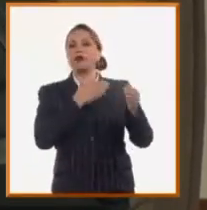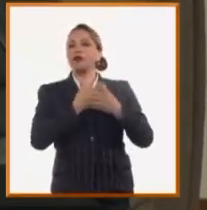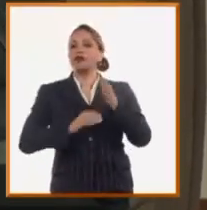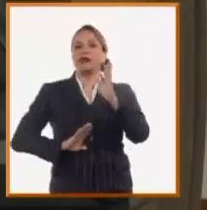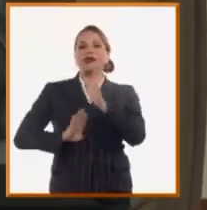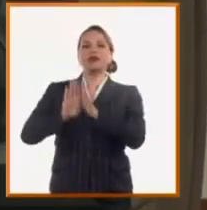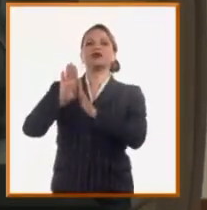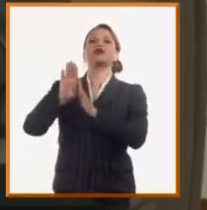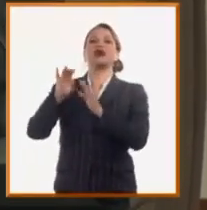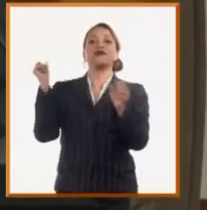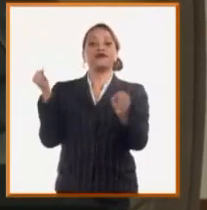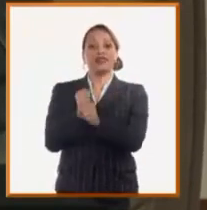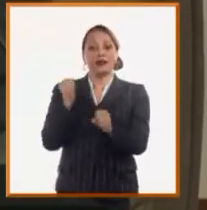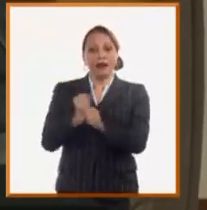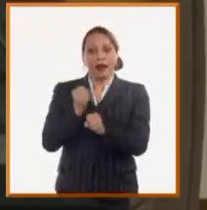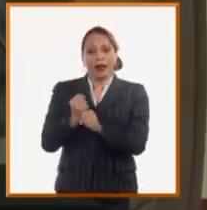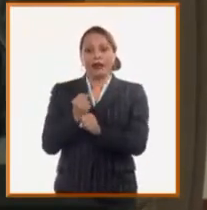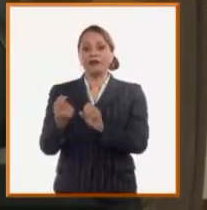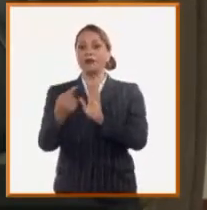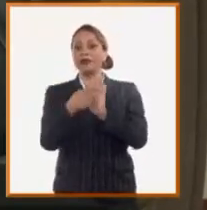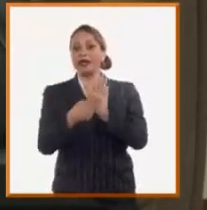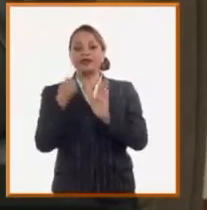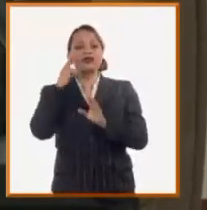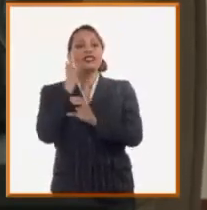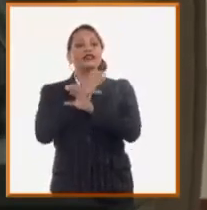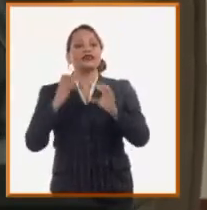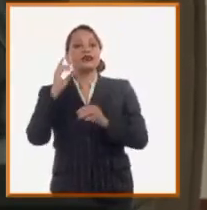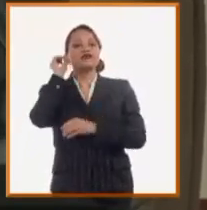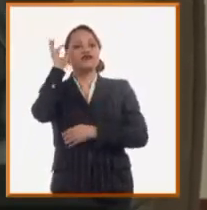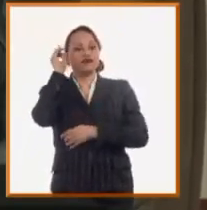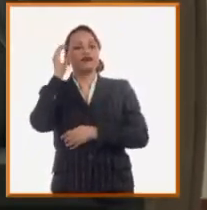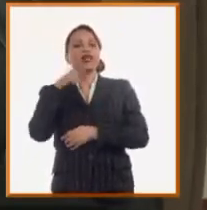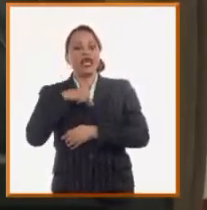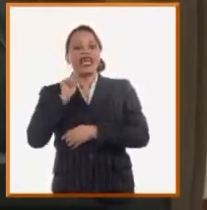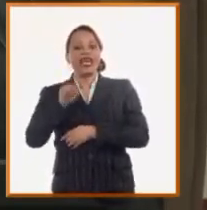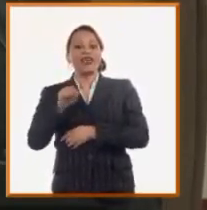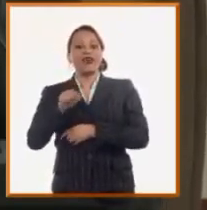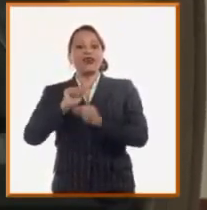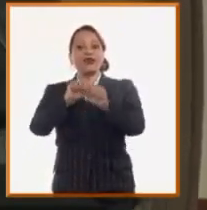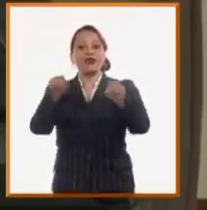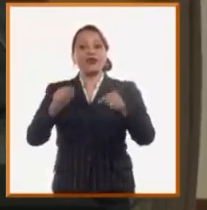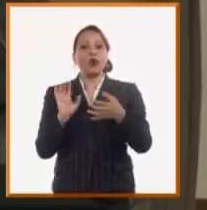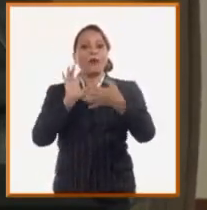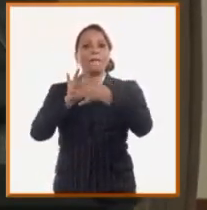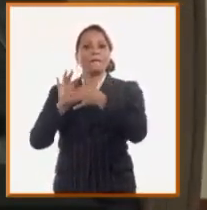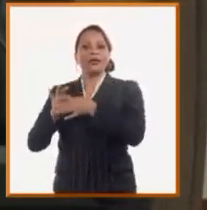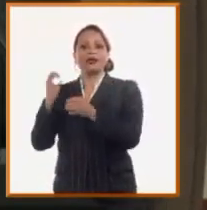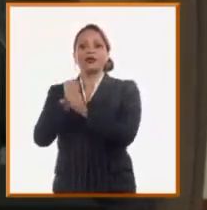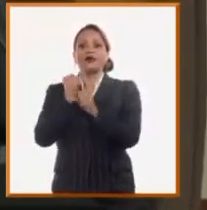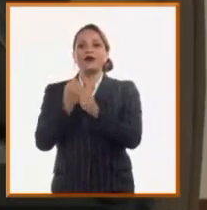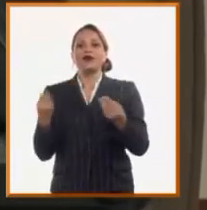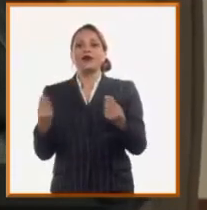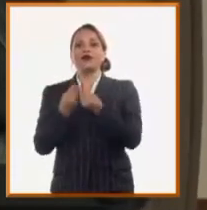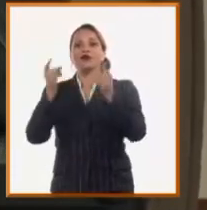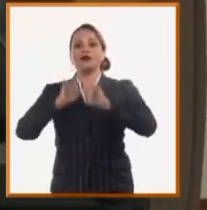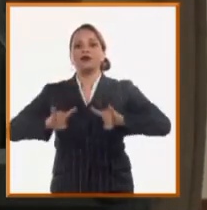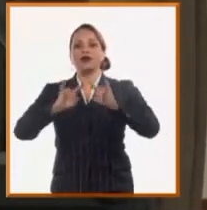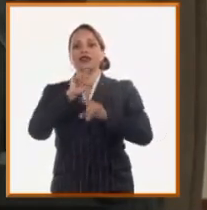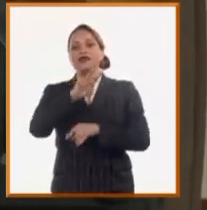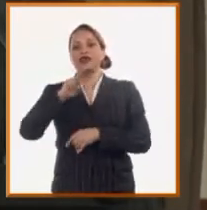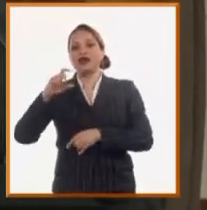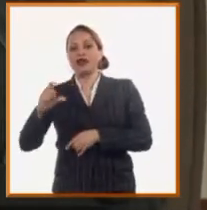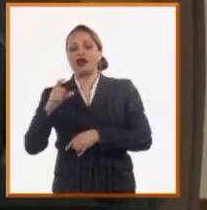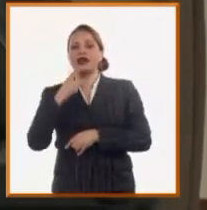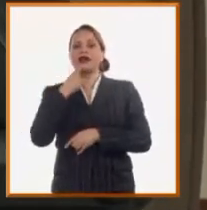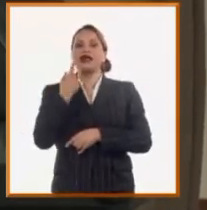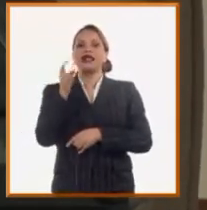Pero trabajando, aplicando ciencia e innovación, tienen un convenio de trabajo con la Universidad Central de Las Villas, con la Facultad